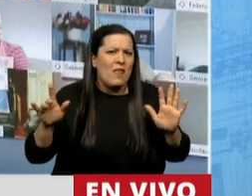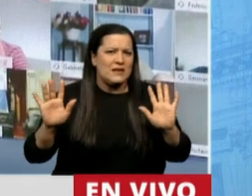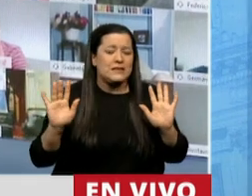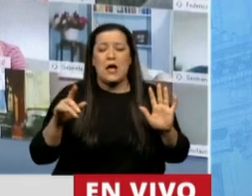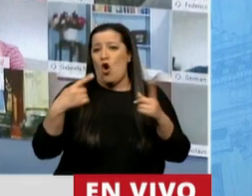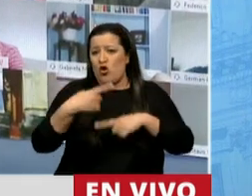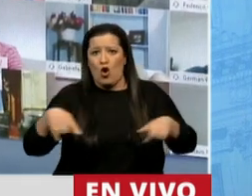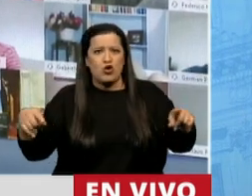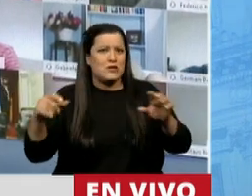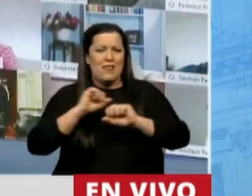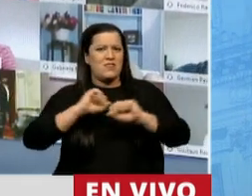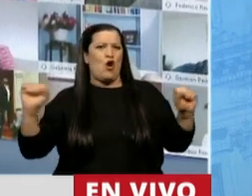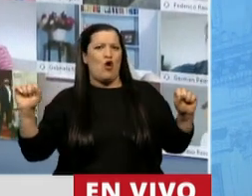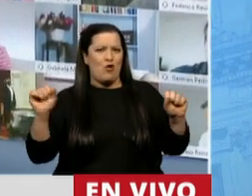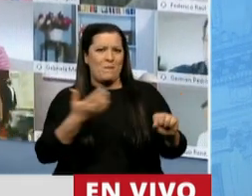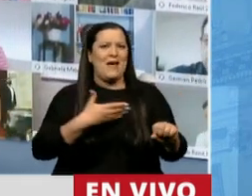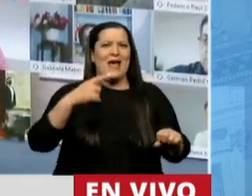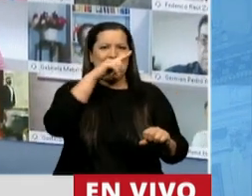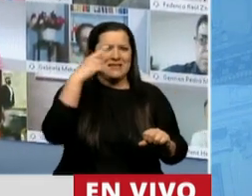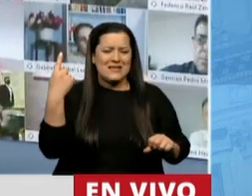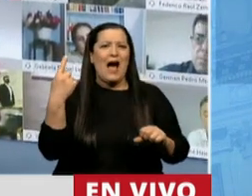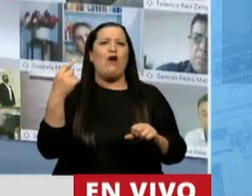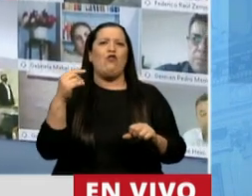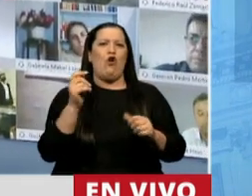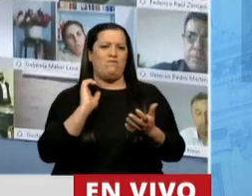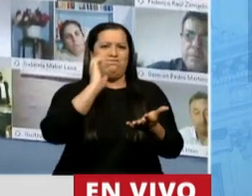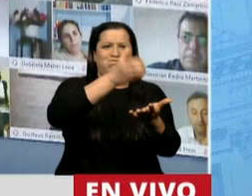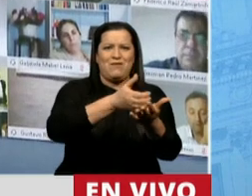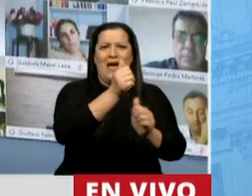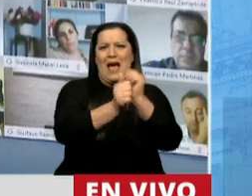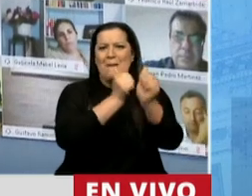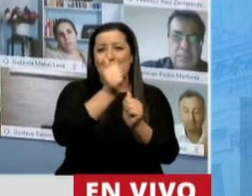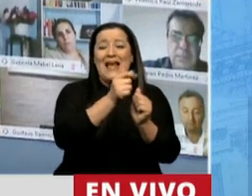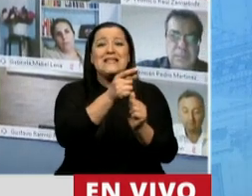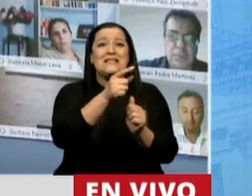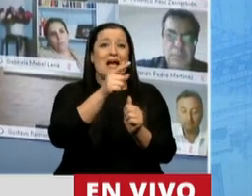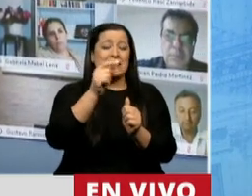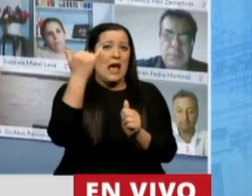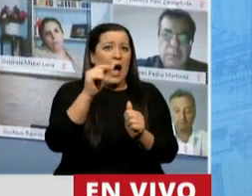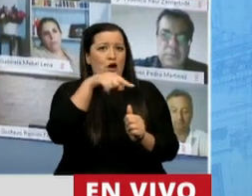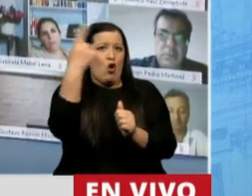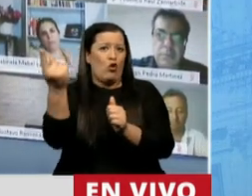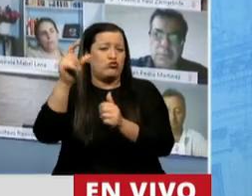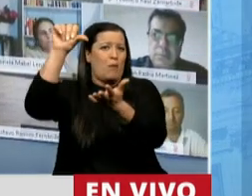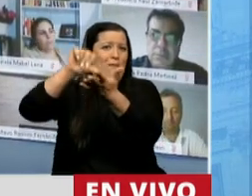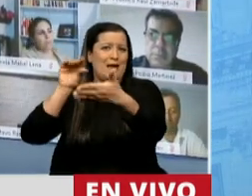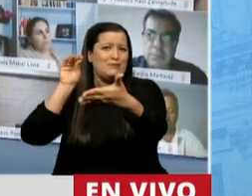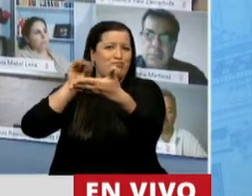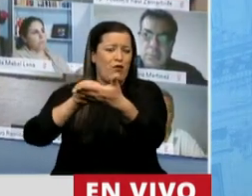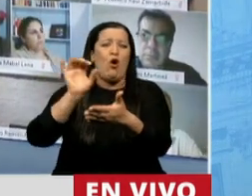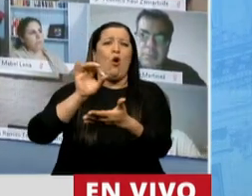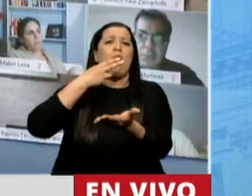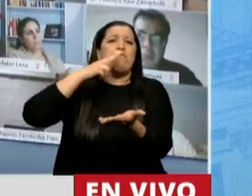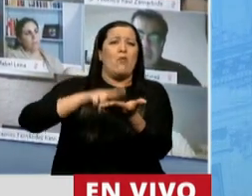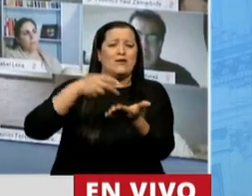fuerza mayor a personas y empresas con domicilio Jones no cooperantes o de baja no la tributación